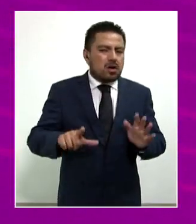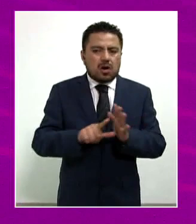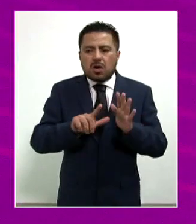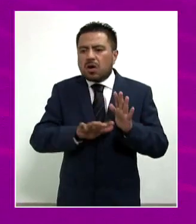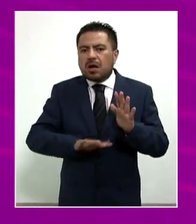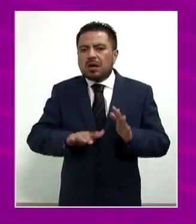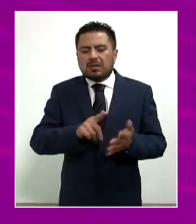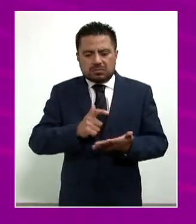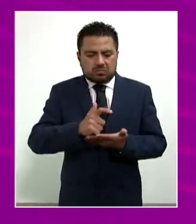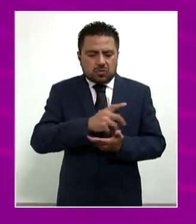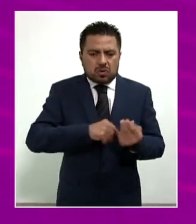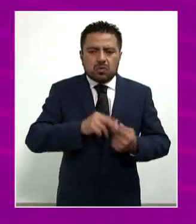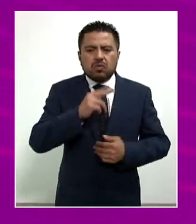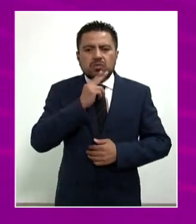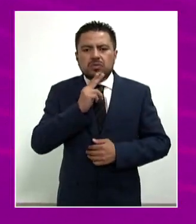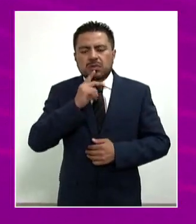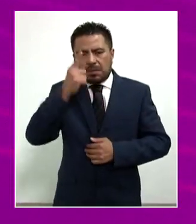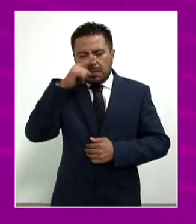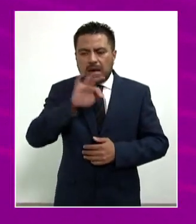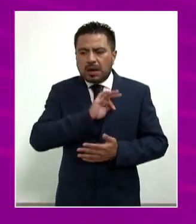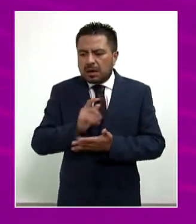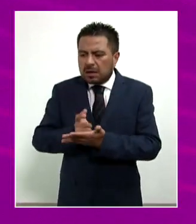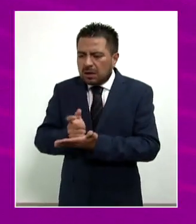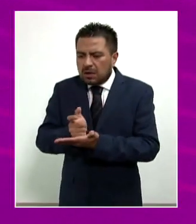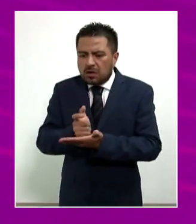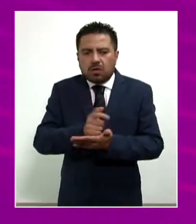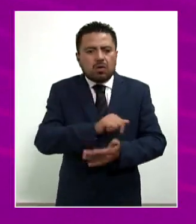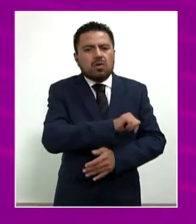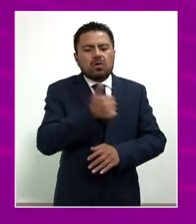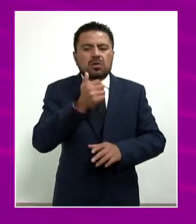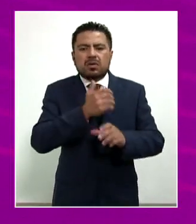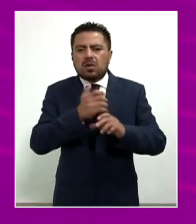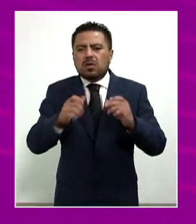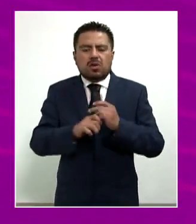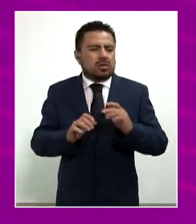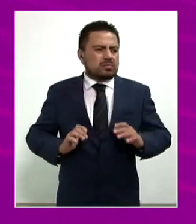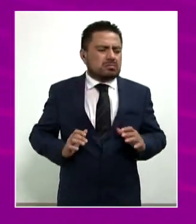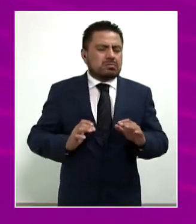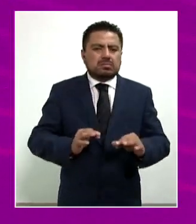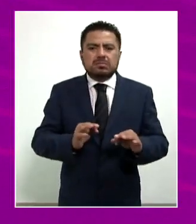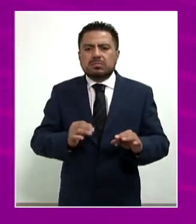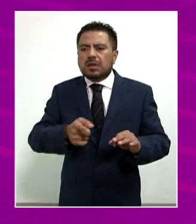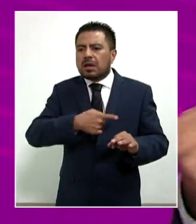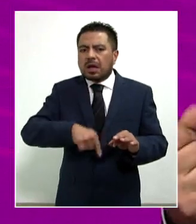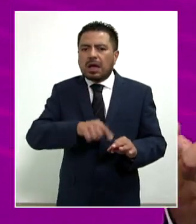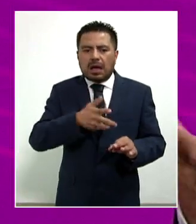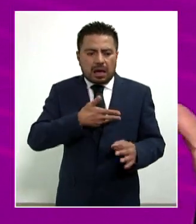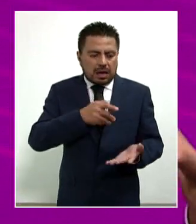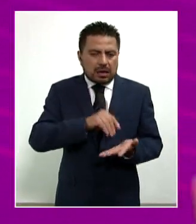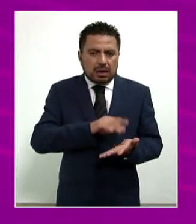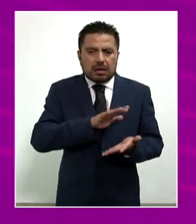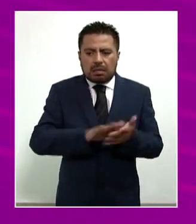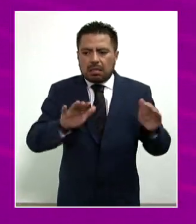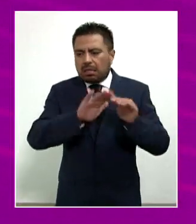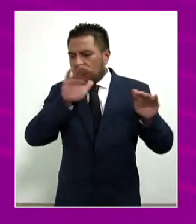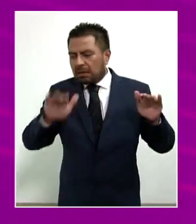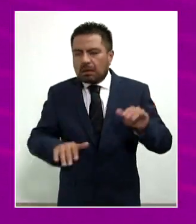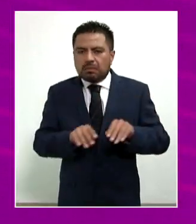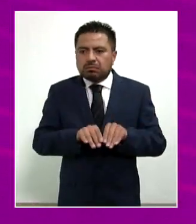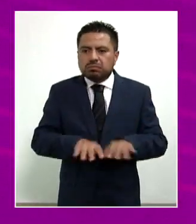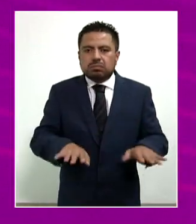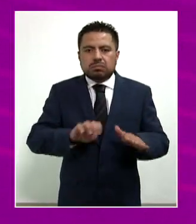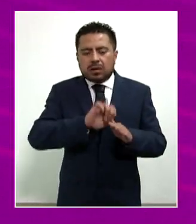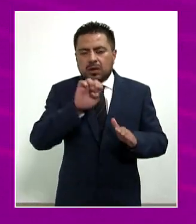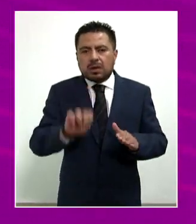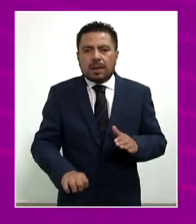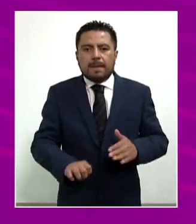efectivamente cobren y usen para pagar otras cosas que de origen están desigualmente distribuidas, por